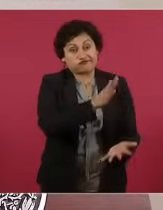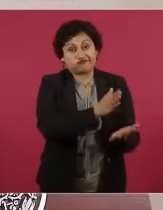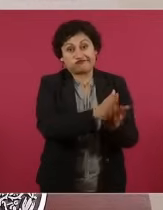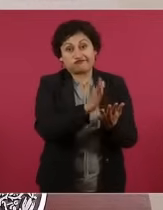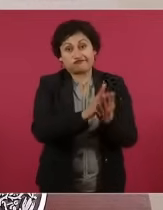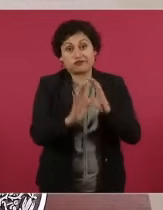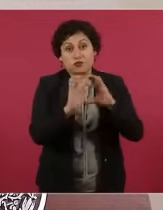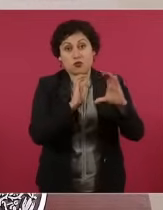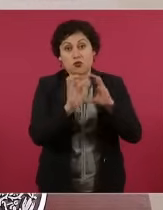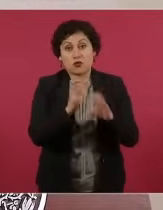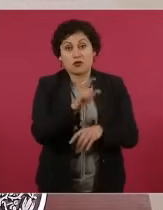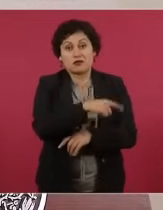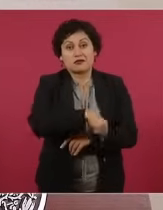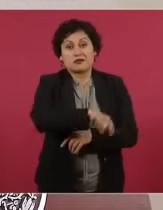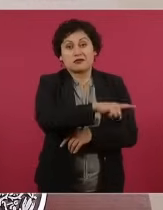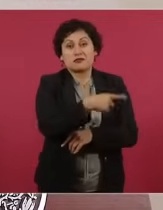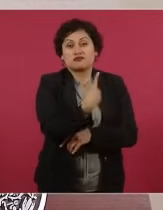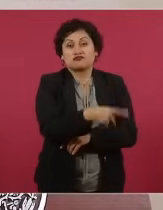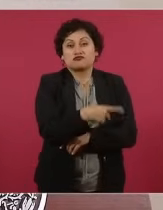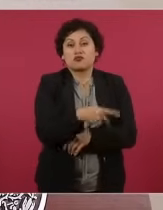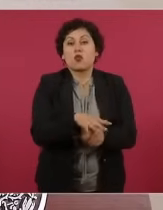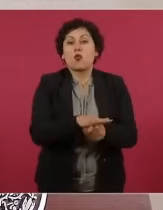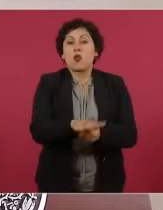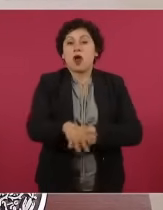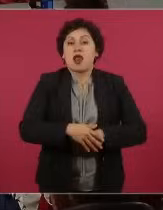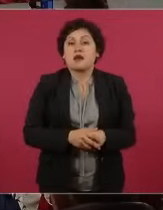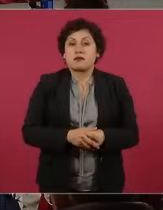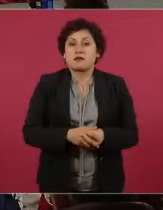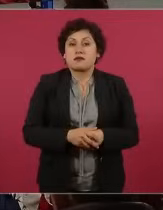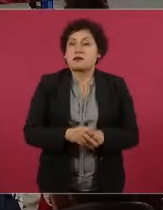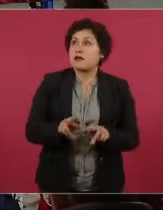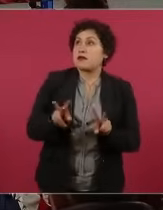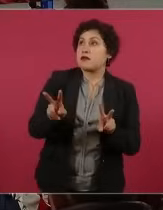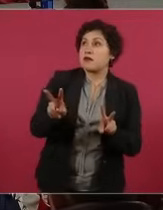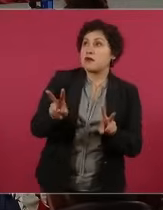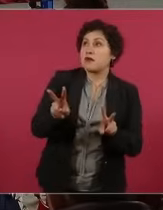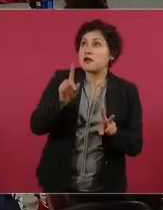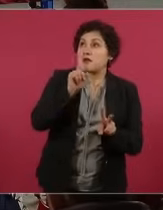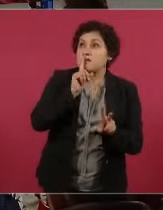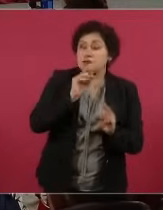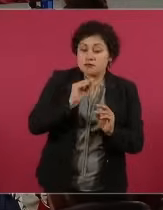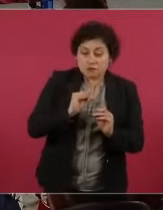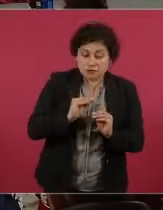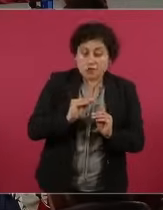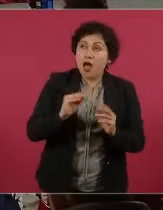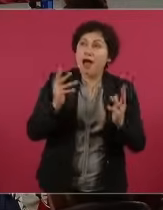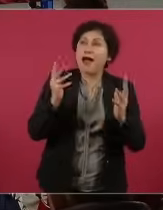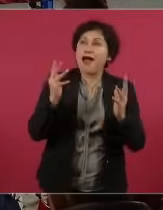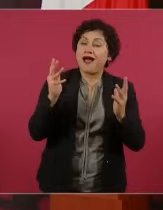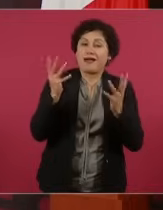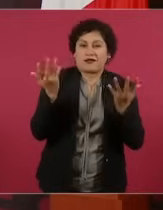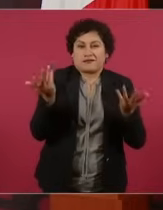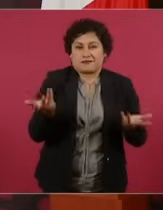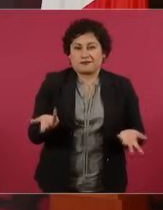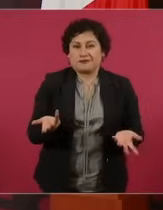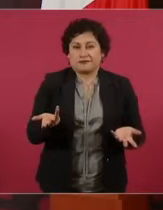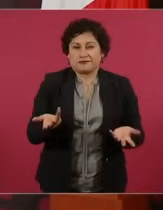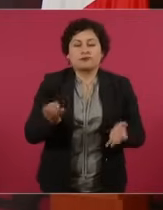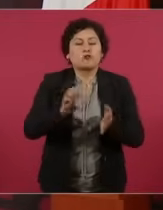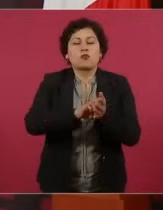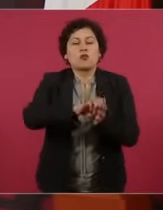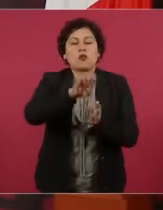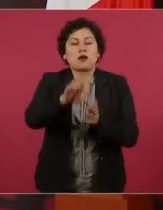se dedicaban a aplaudir, a callar, En el caso de la violencia,